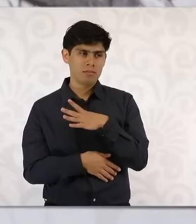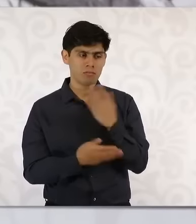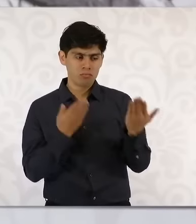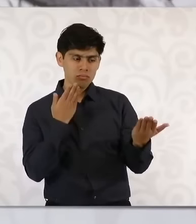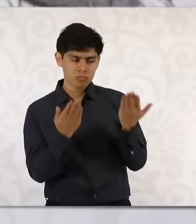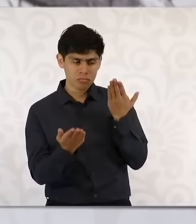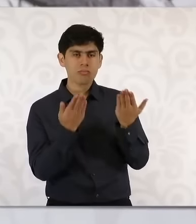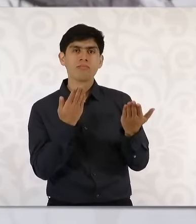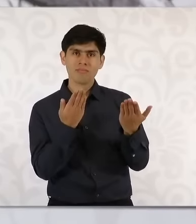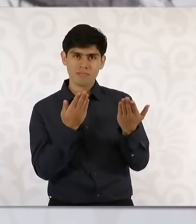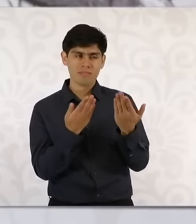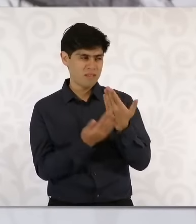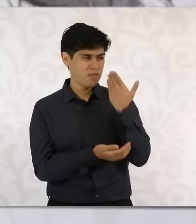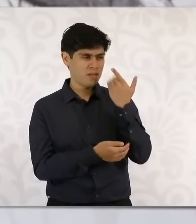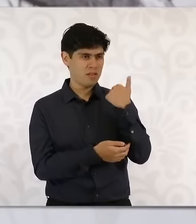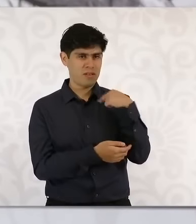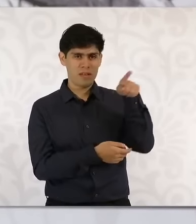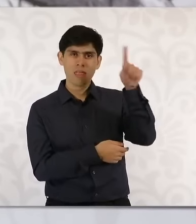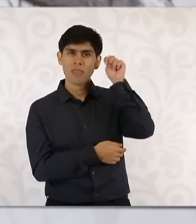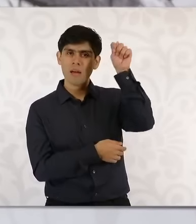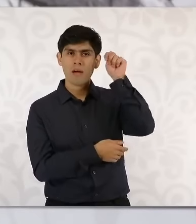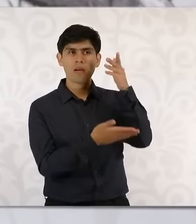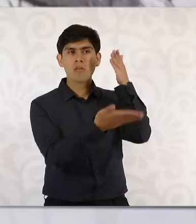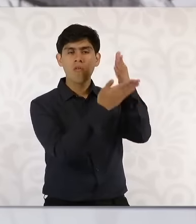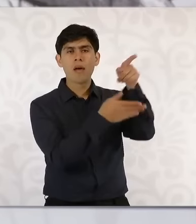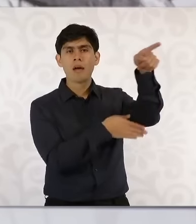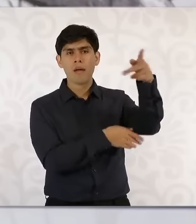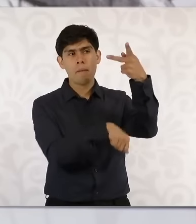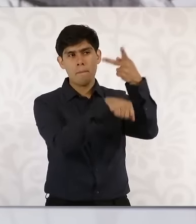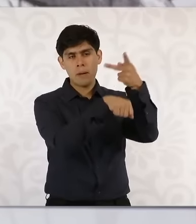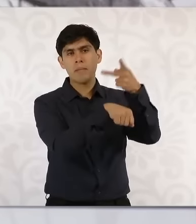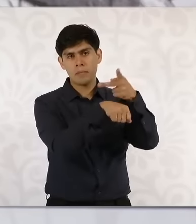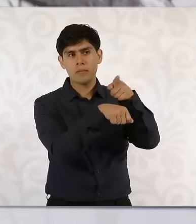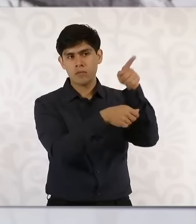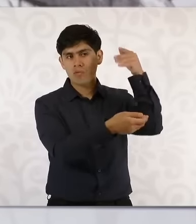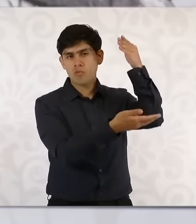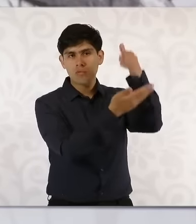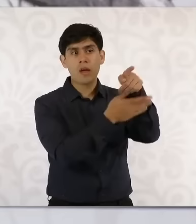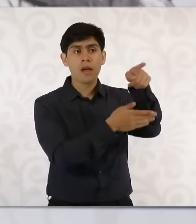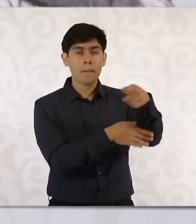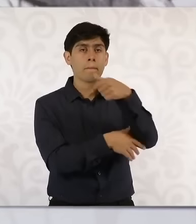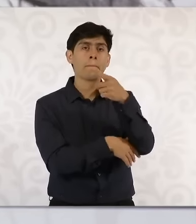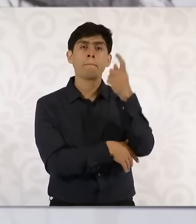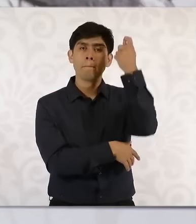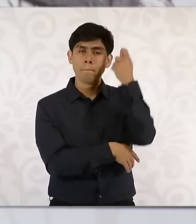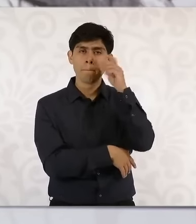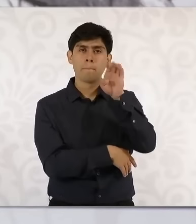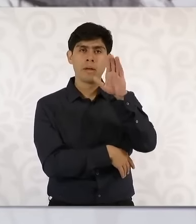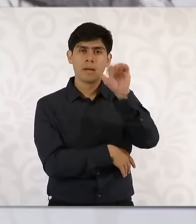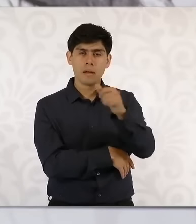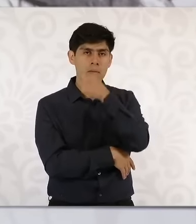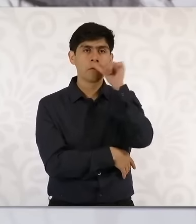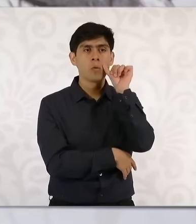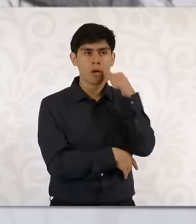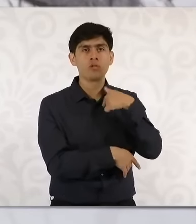Ahora que estuve en Tabasco en una preparatoria entregando la beca Benito Juárez, que anunciamos que además ahí mismo en la tarde va a